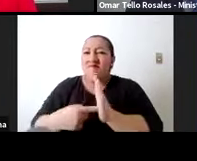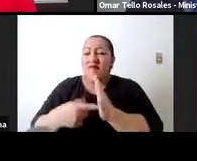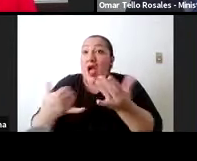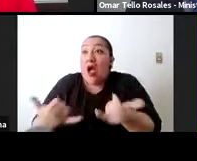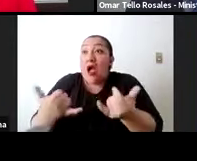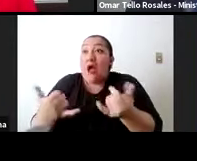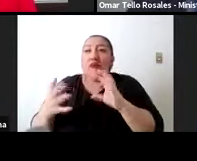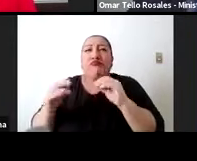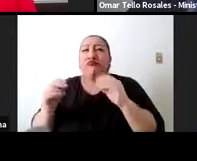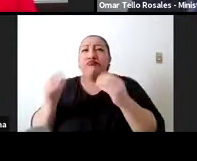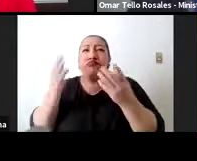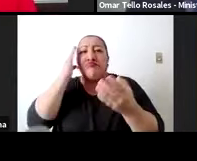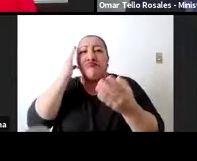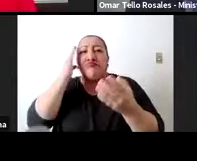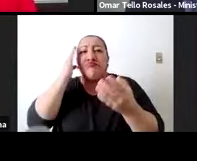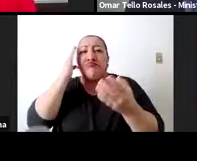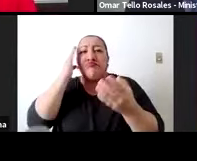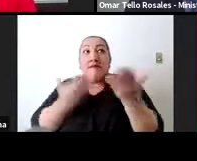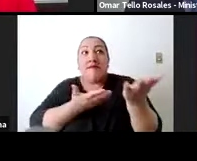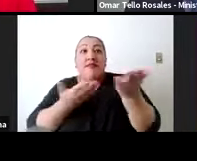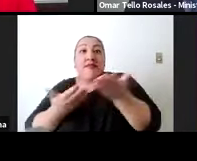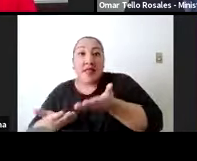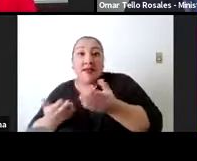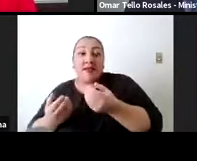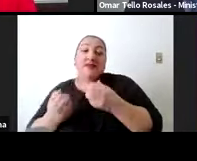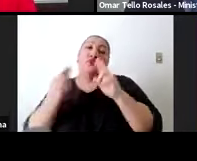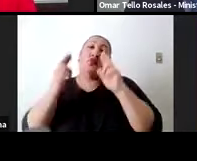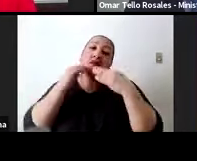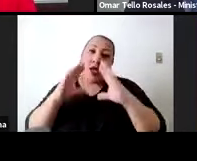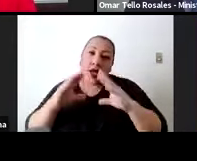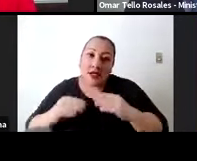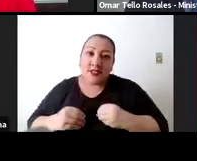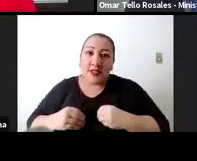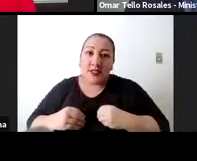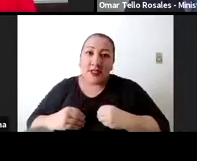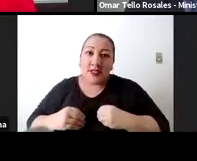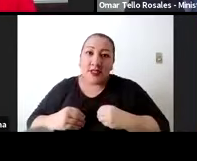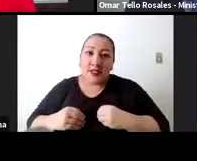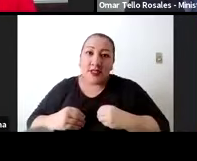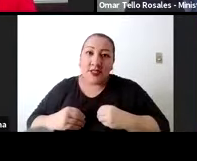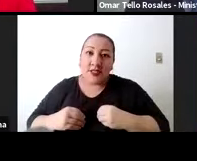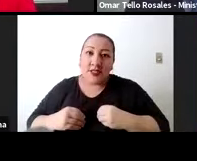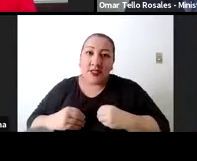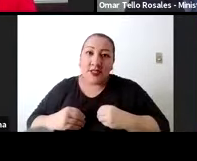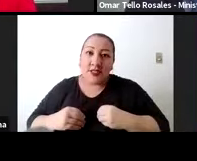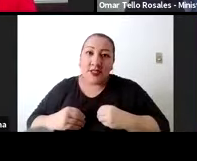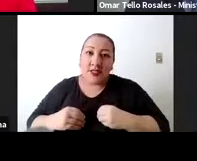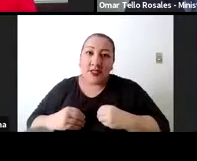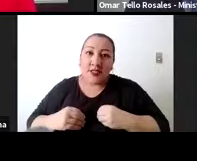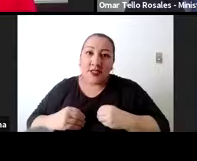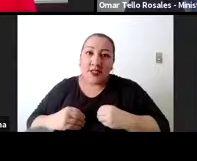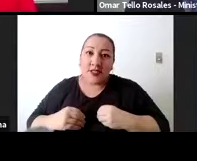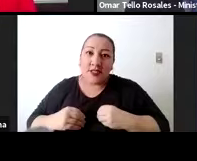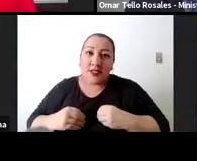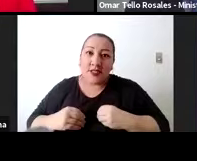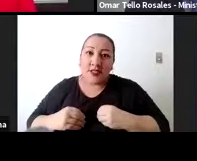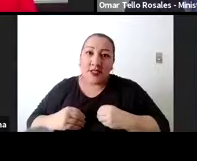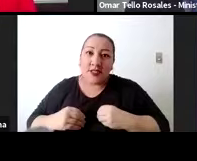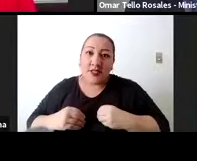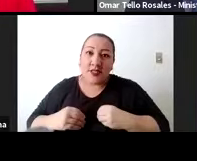aceptado amablemente nuestra invitación el señor Hernán Díaz Guamán, quien es vicecontralor de Servicios de